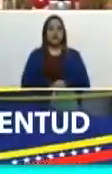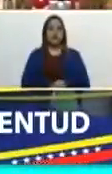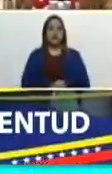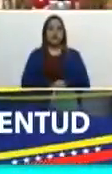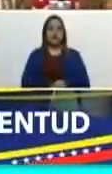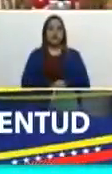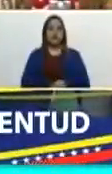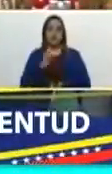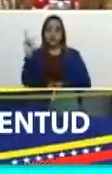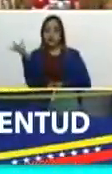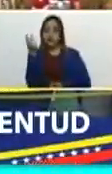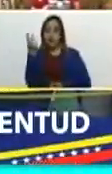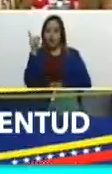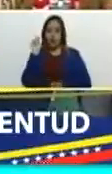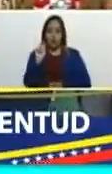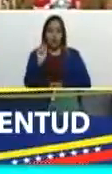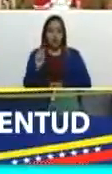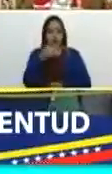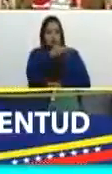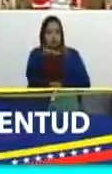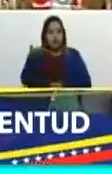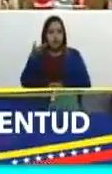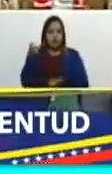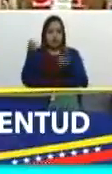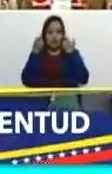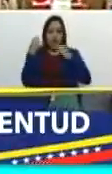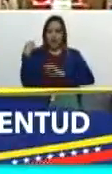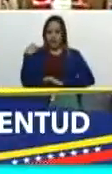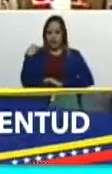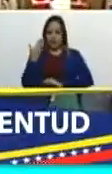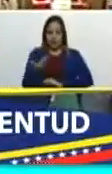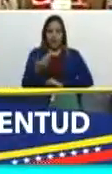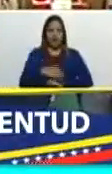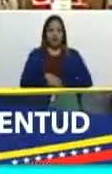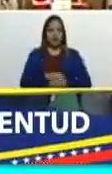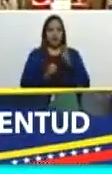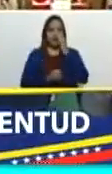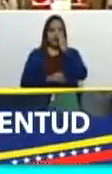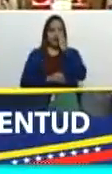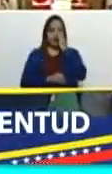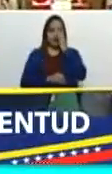El segundo punto que ustedes me señalan es el tema